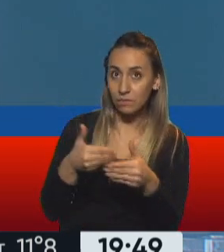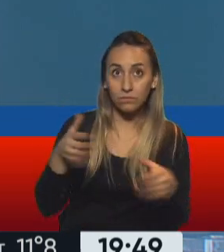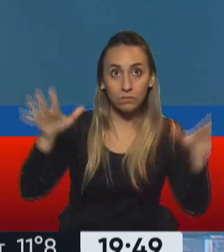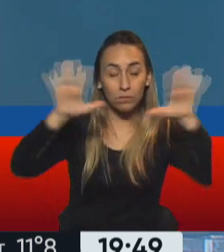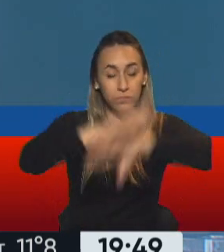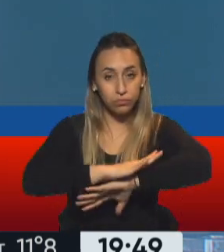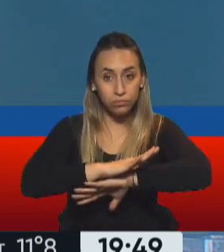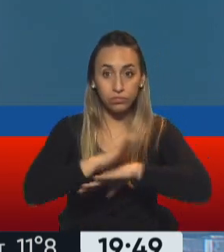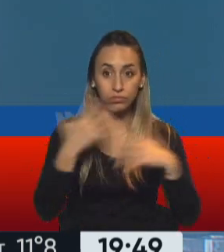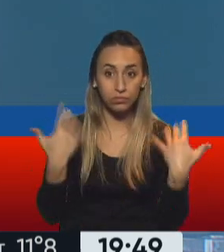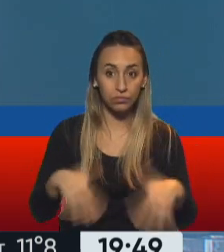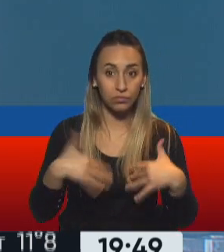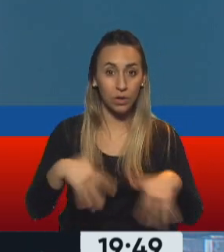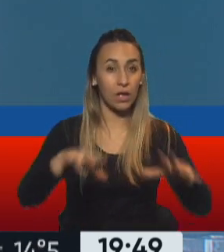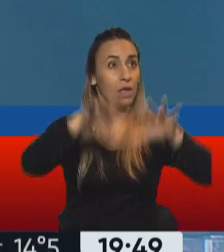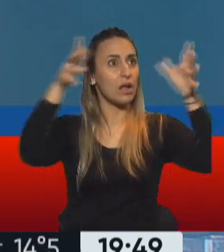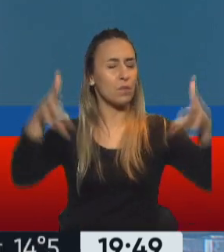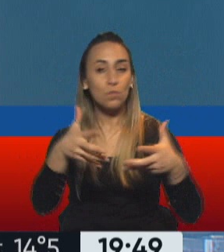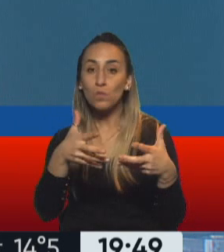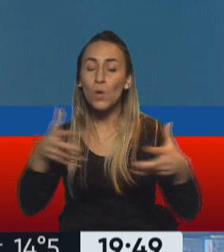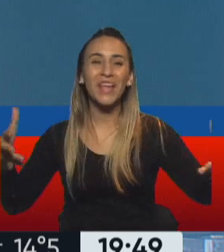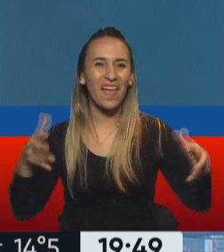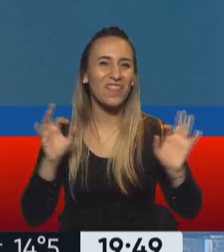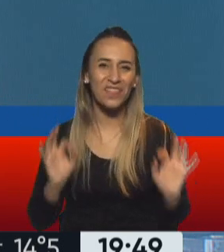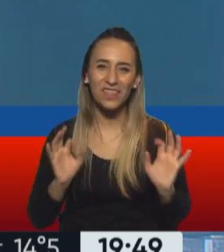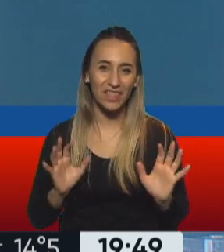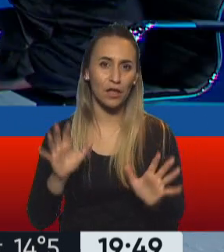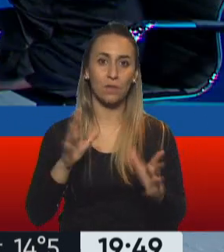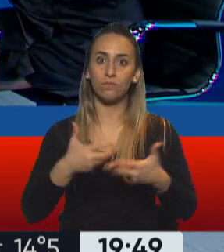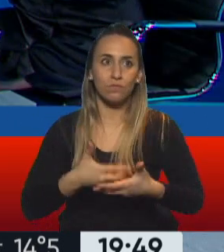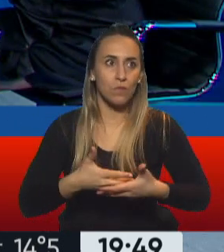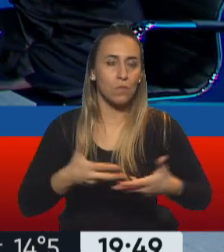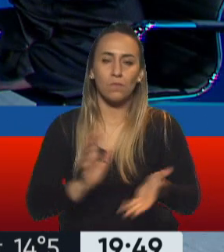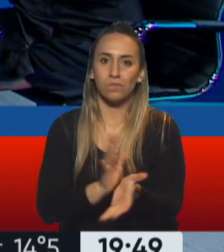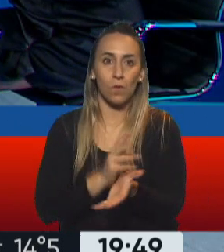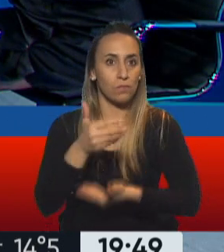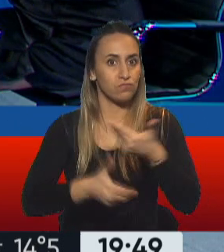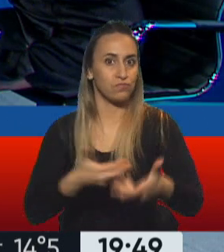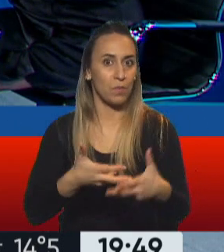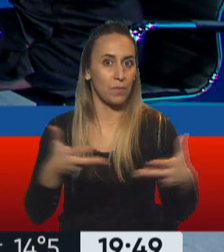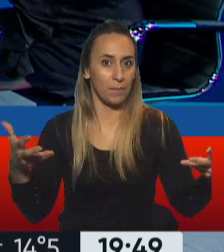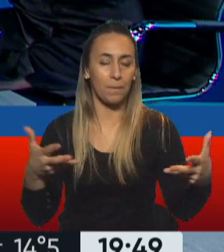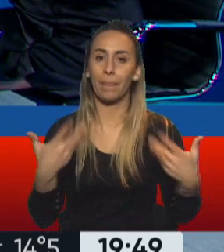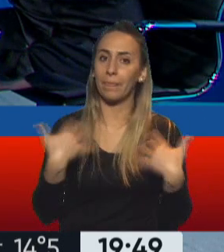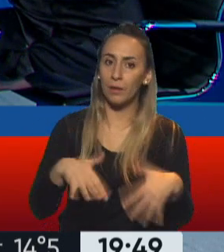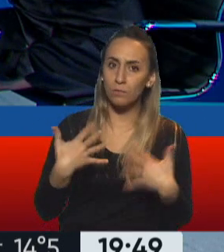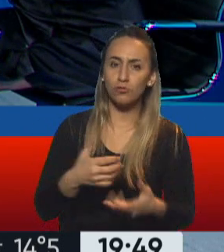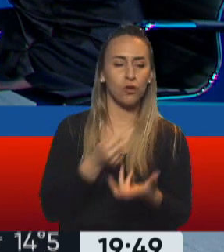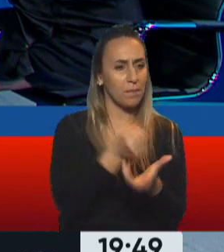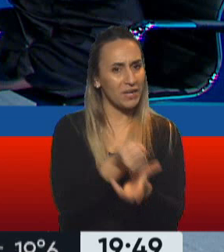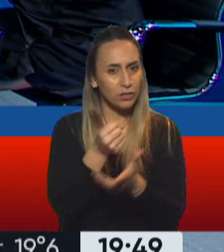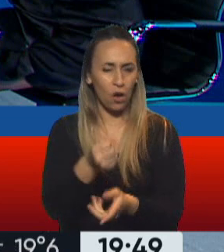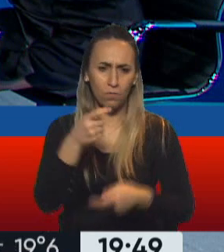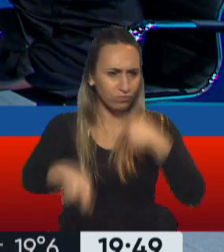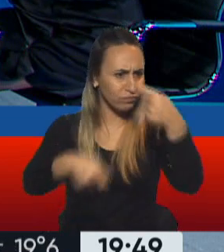sí ya había un galpón a enorme en esa fábrica es una empresa está llevando adelante muchas inversiones y ahí anunciamos esto que es una